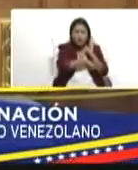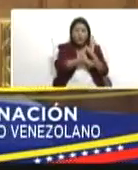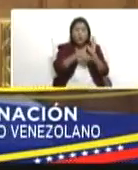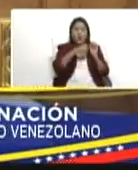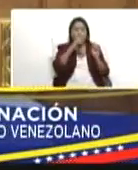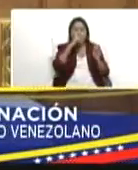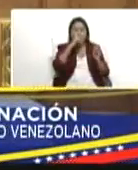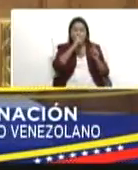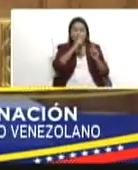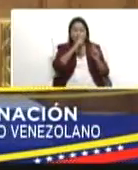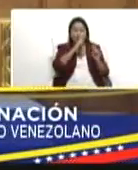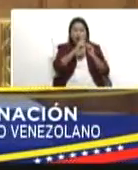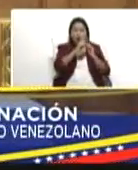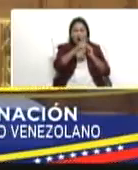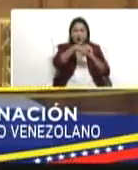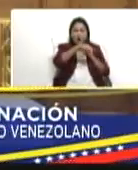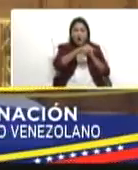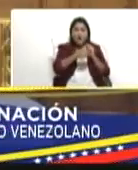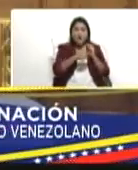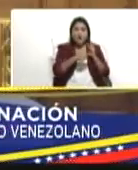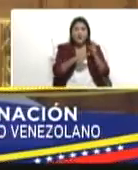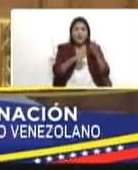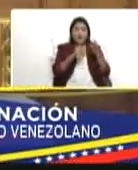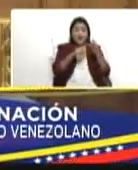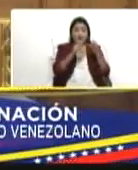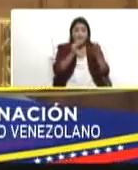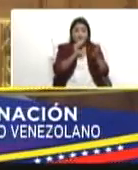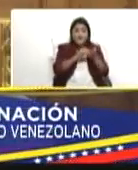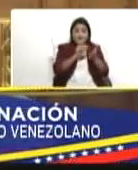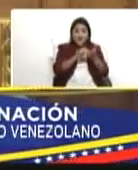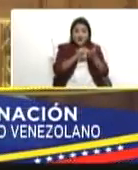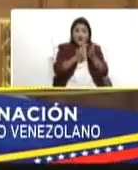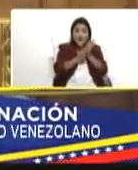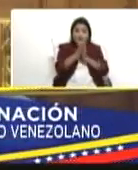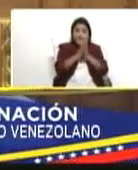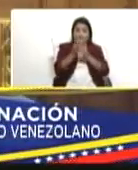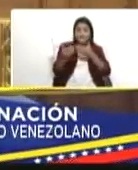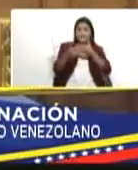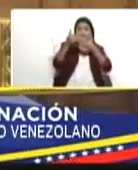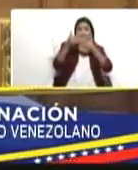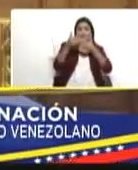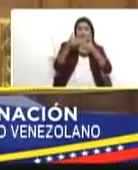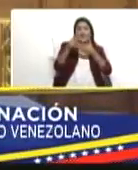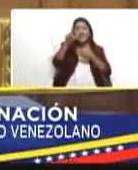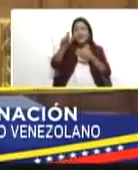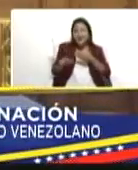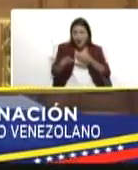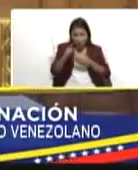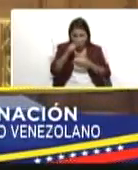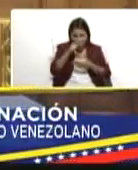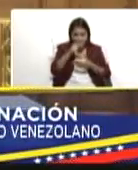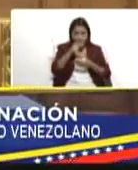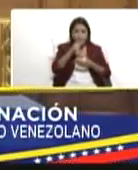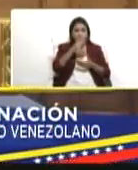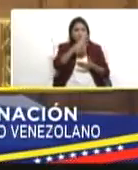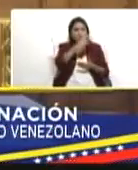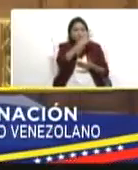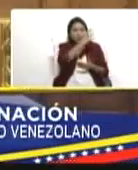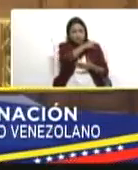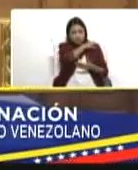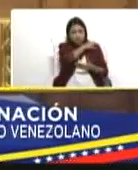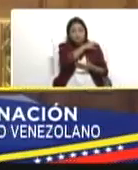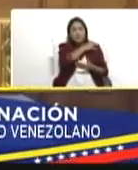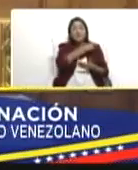descubriendo una una tercera conspiración ahora de un comandante captado también en